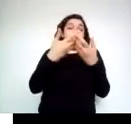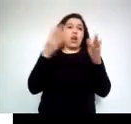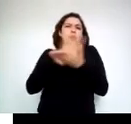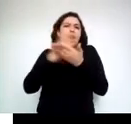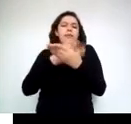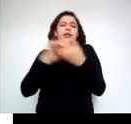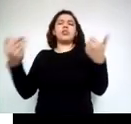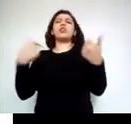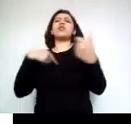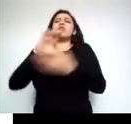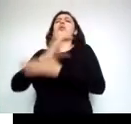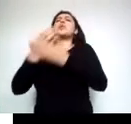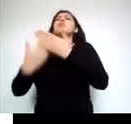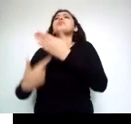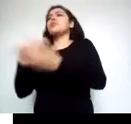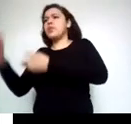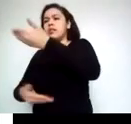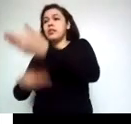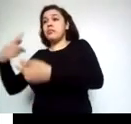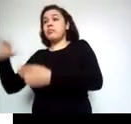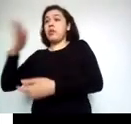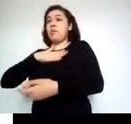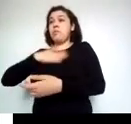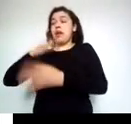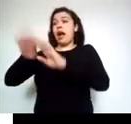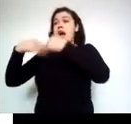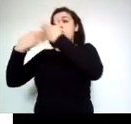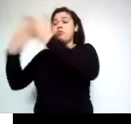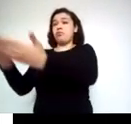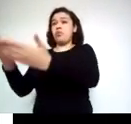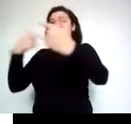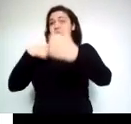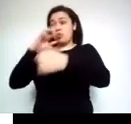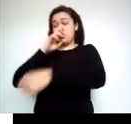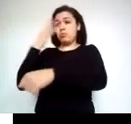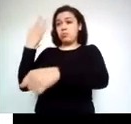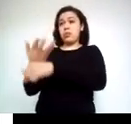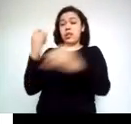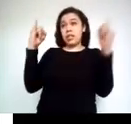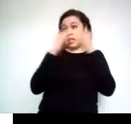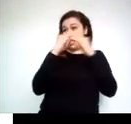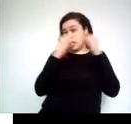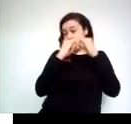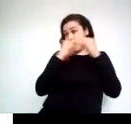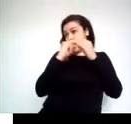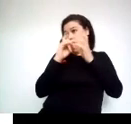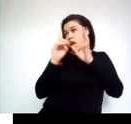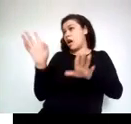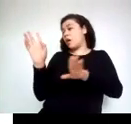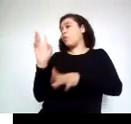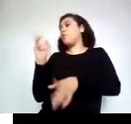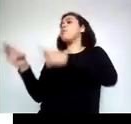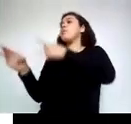estoy contratando a alguien con un servicio, pero está fuera de mi compañía, no, nosotros como institución no deberíamos de estar aplicando ningún tema de